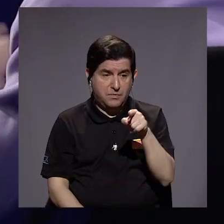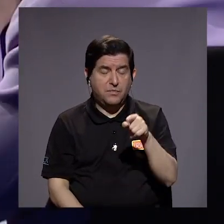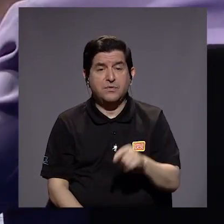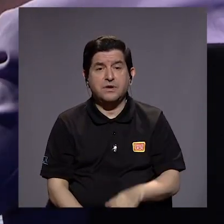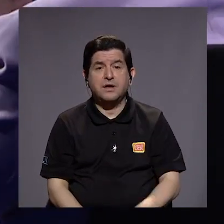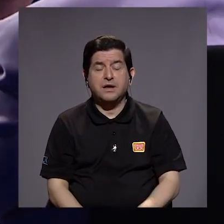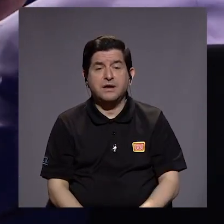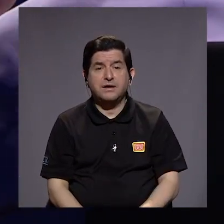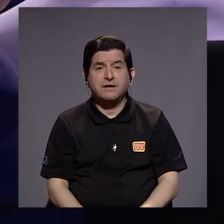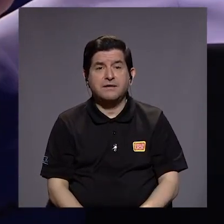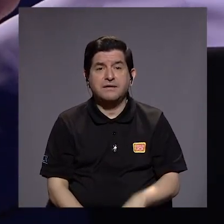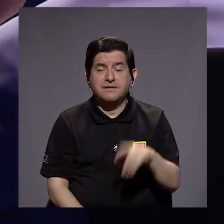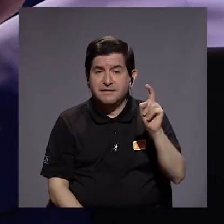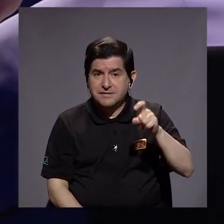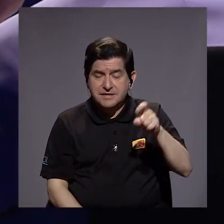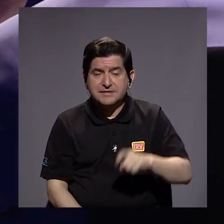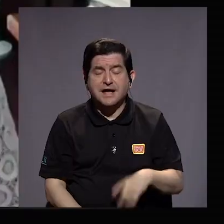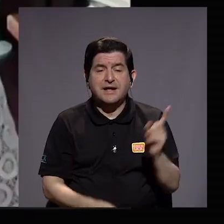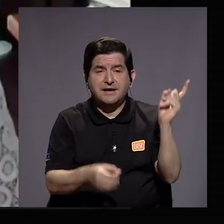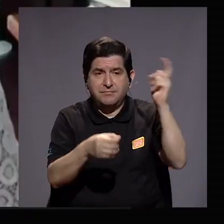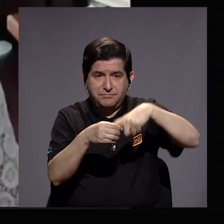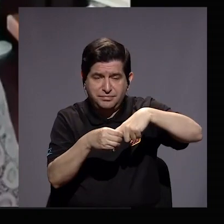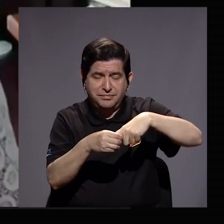había cumplido con ese requisito, fue